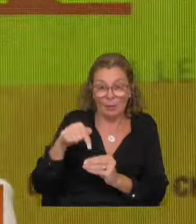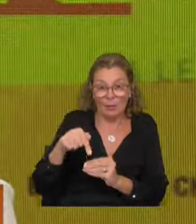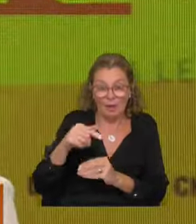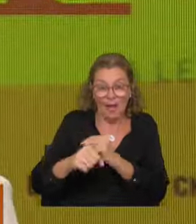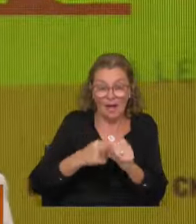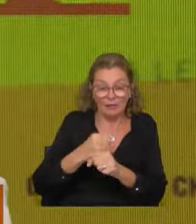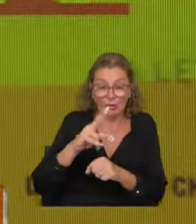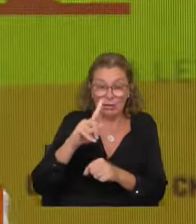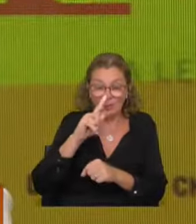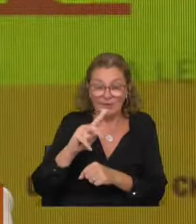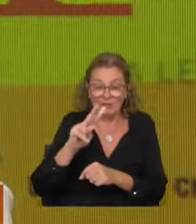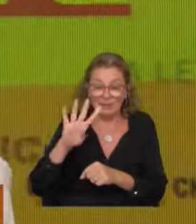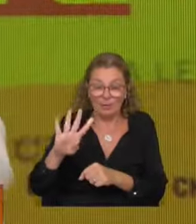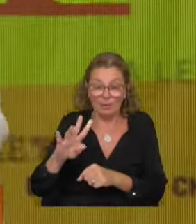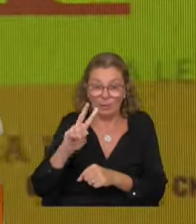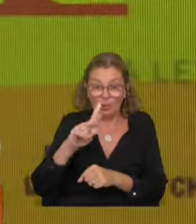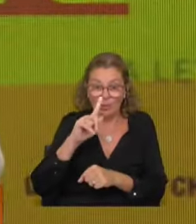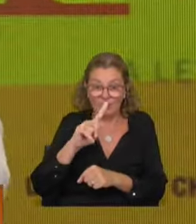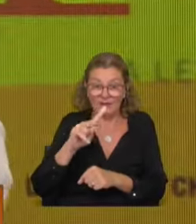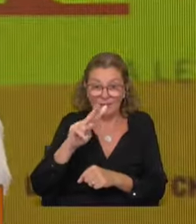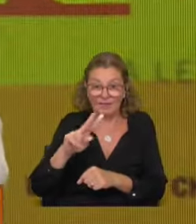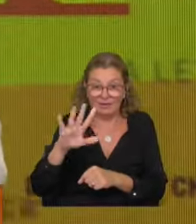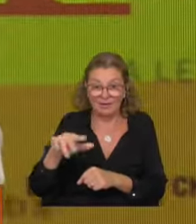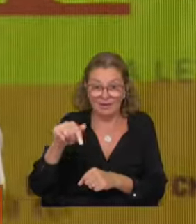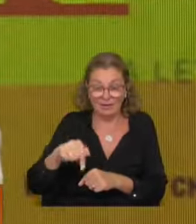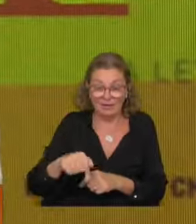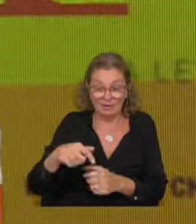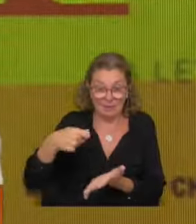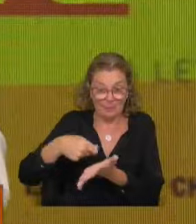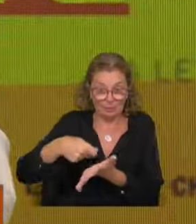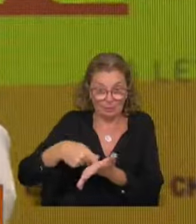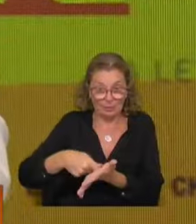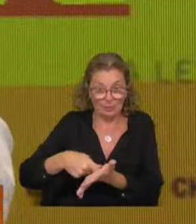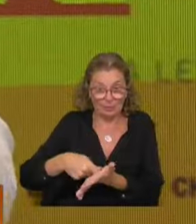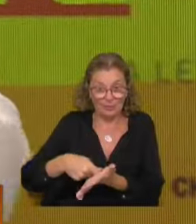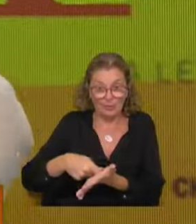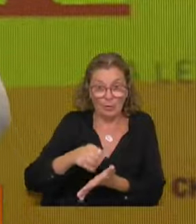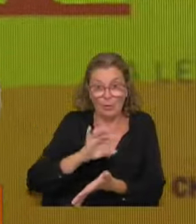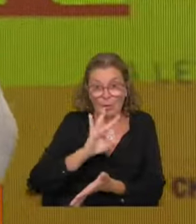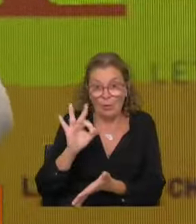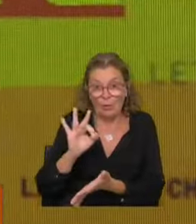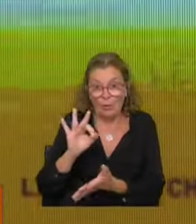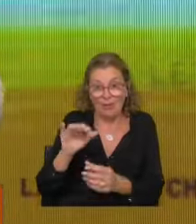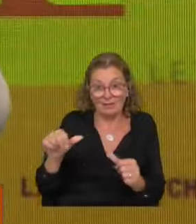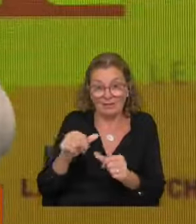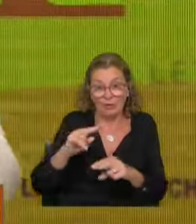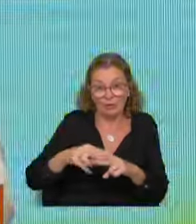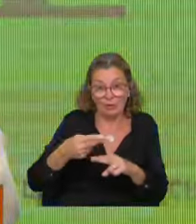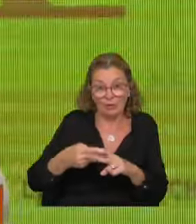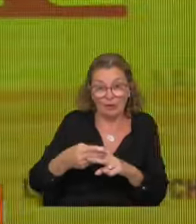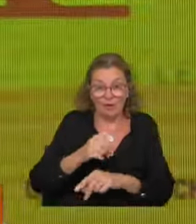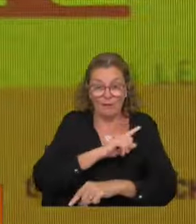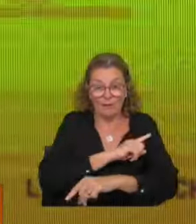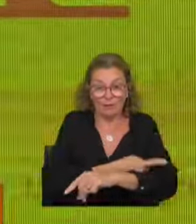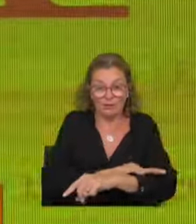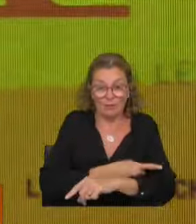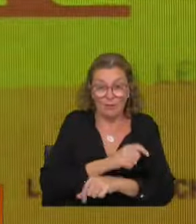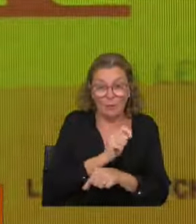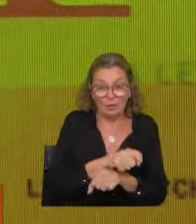2024 y año 2025 es este presupuesto que hay o actuar a través de refuerzos del poder